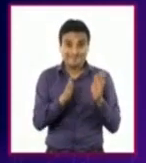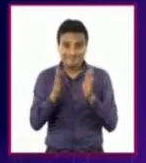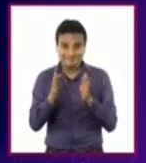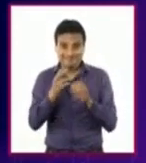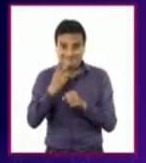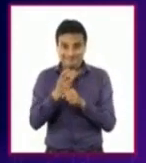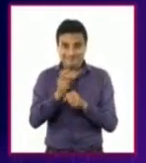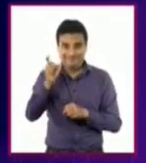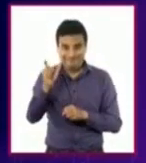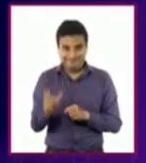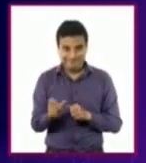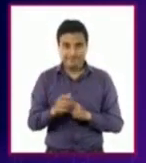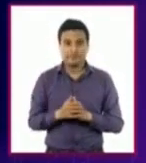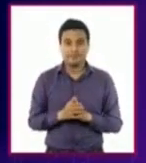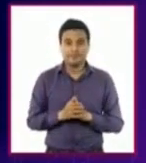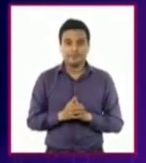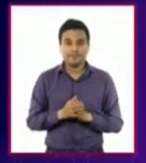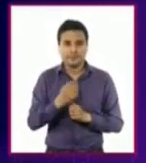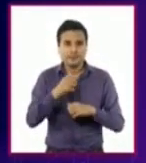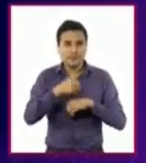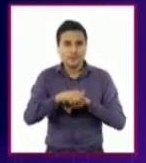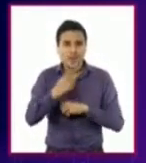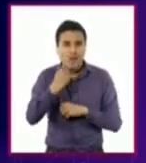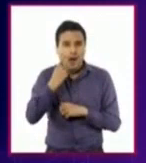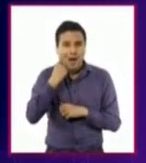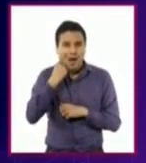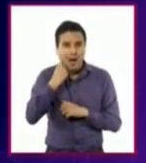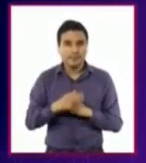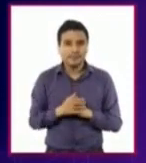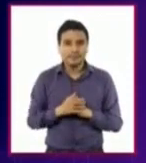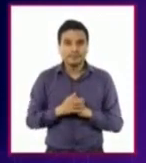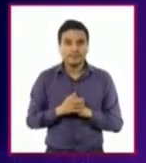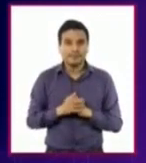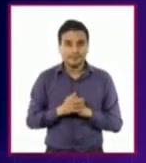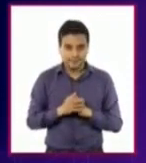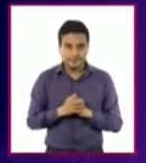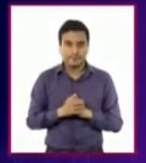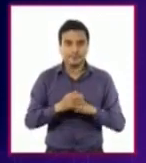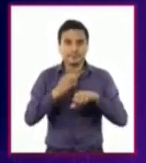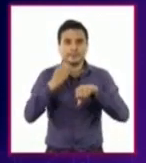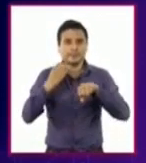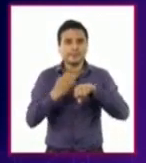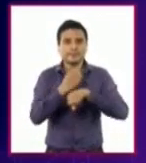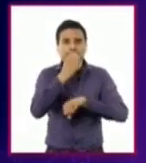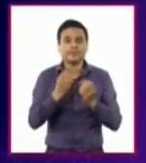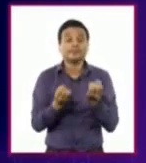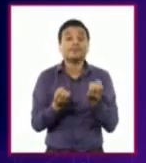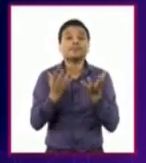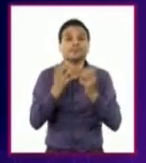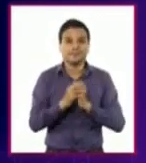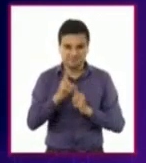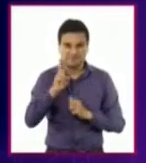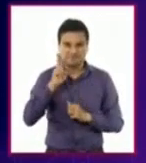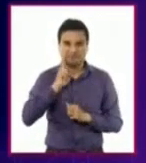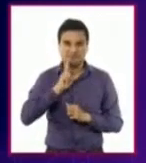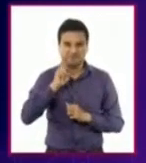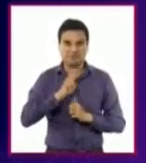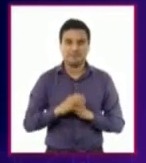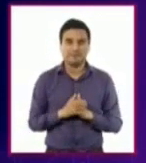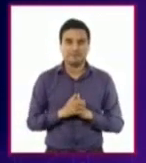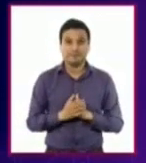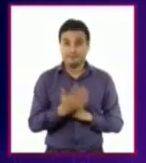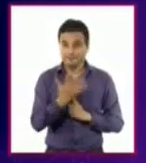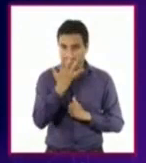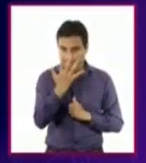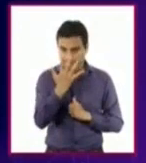columna colocamos la frecuencia es decir el número de entidades que registraron cada dato 5